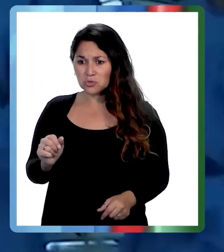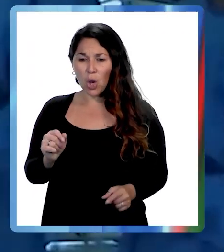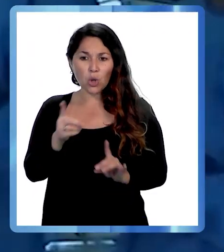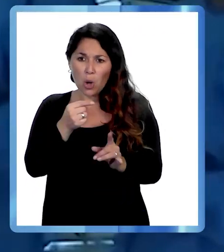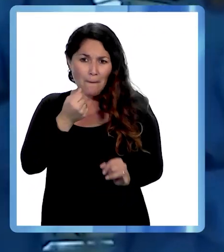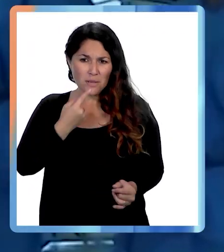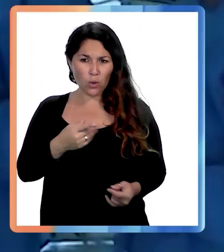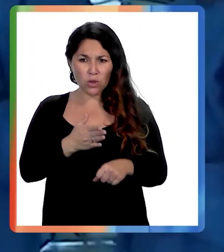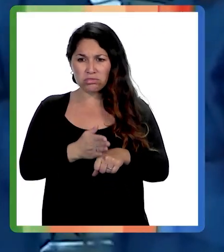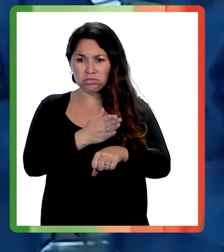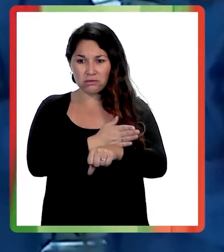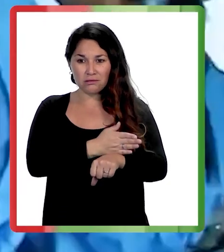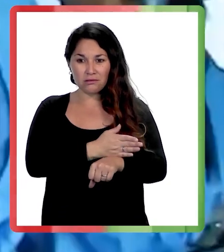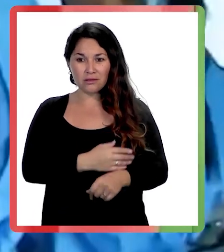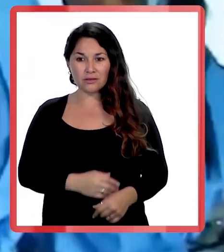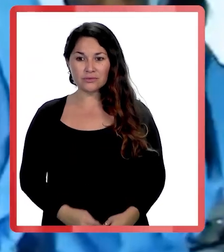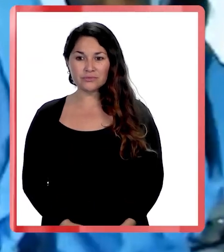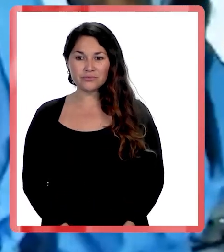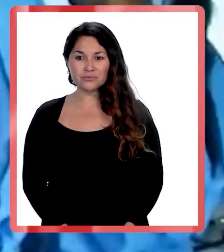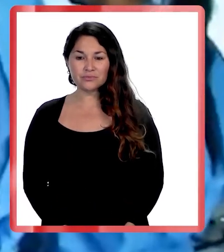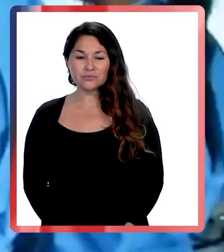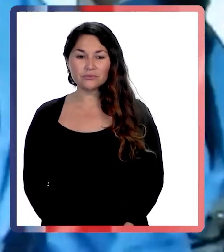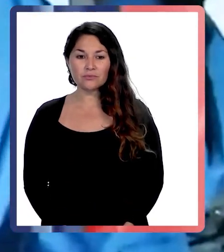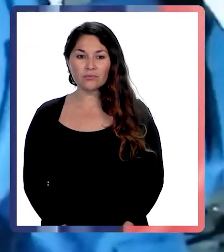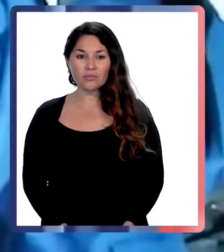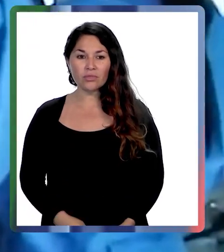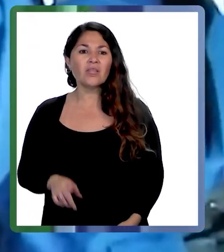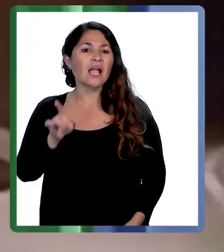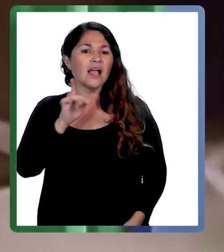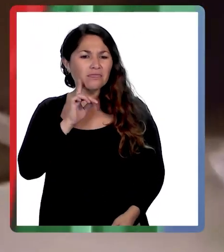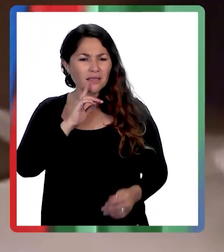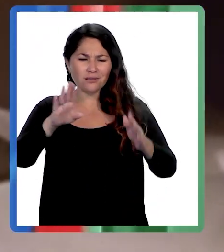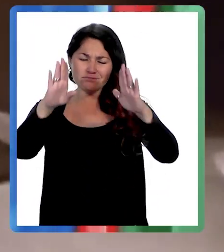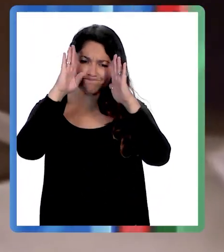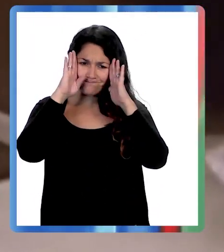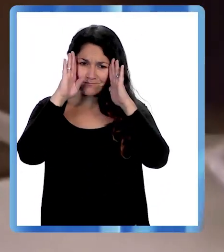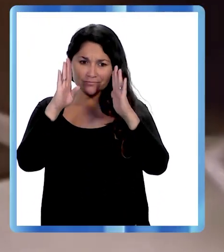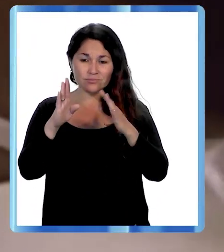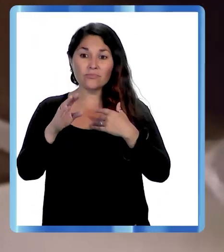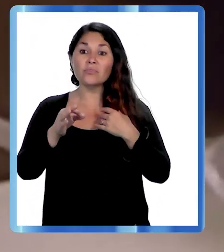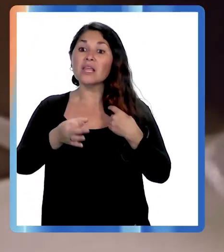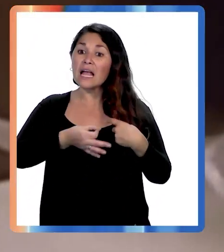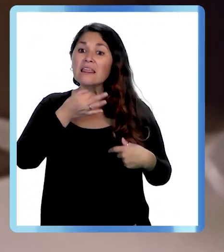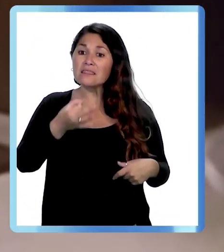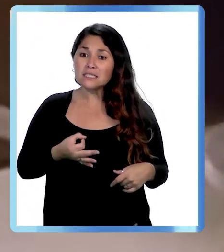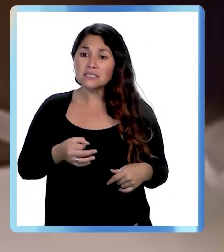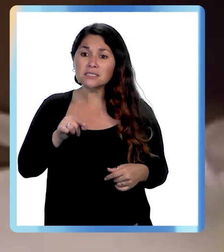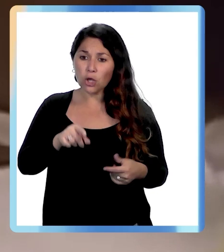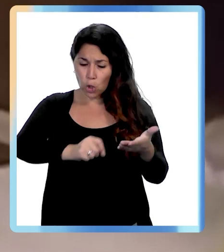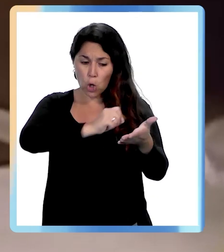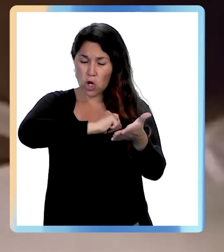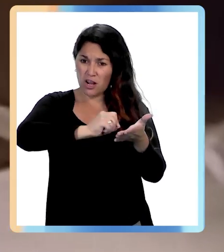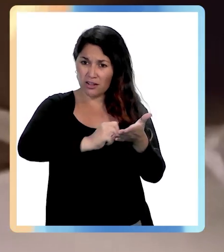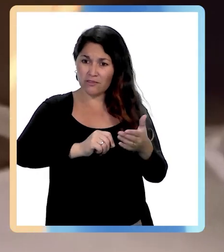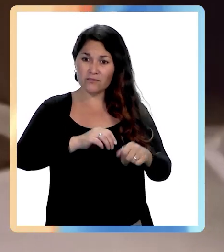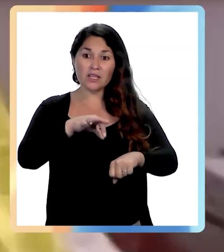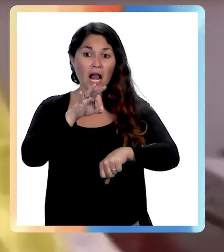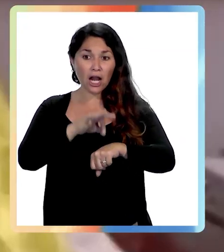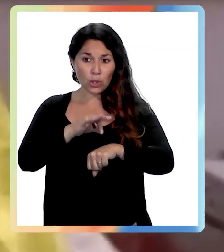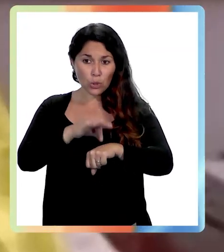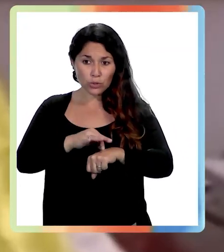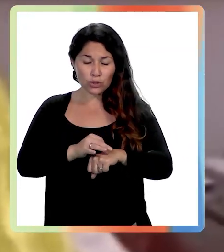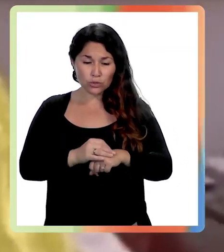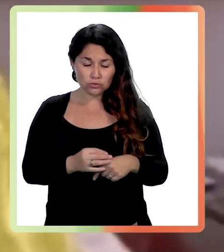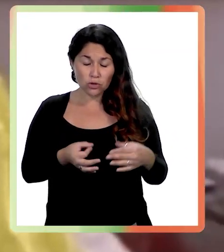pacientes que no consultan precozmente, eh, hay que poner atención y darle hincapié a que en la ficha quede